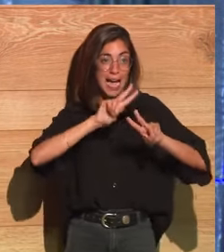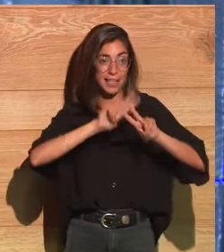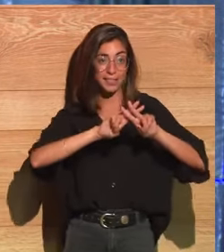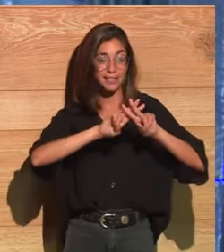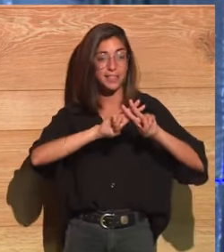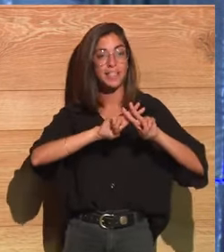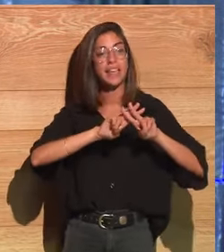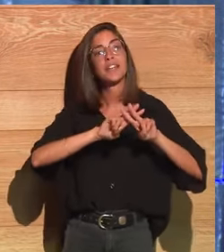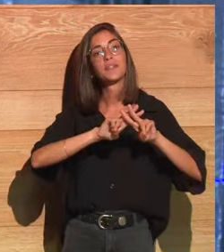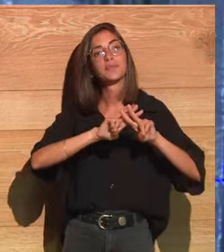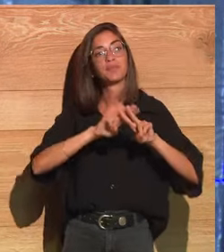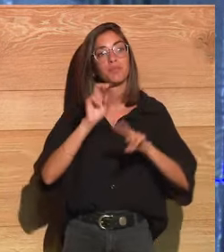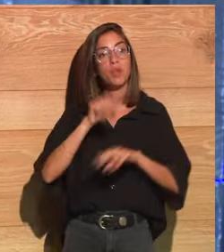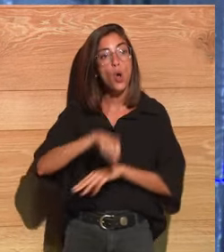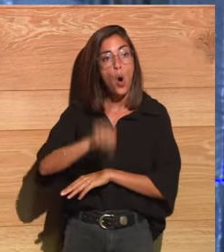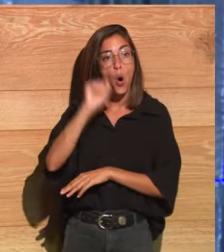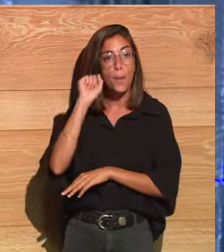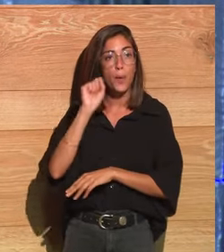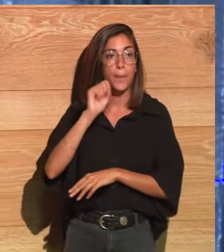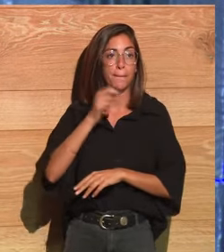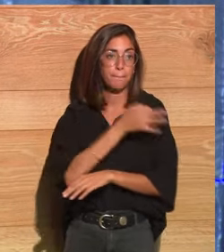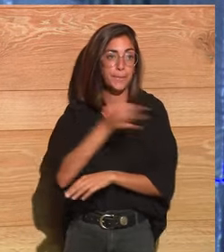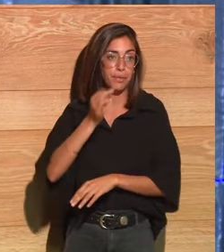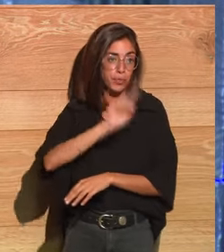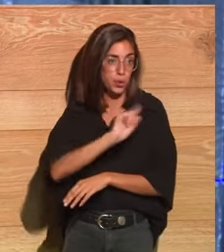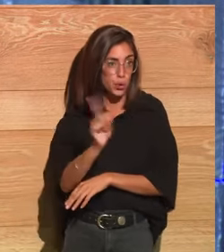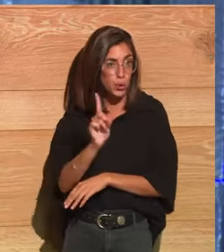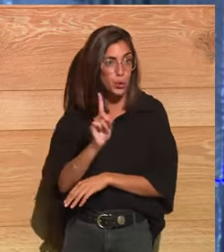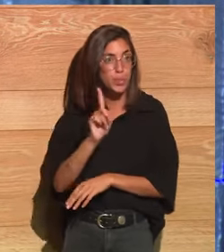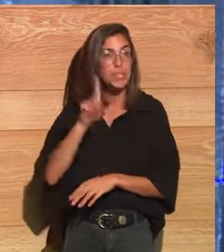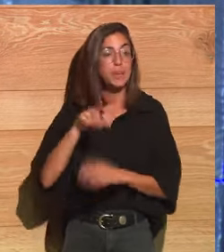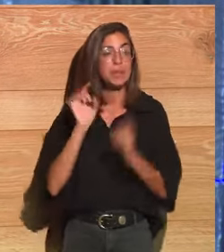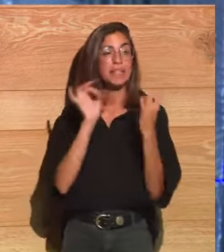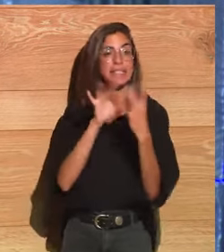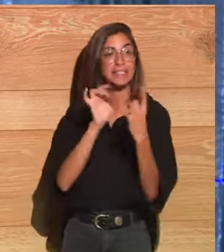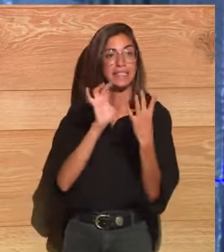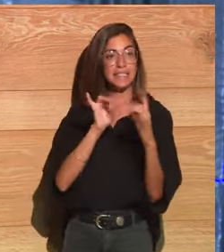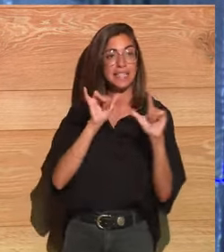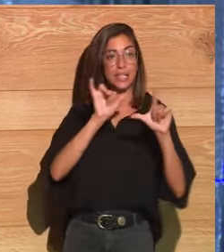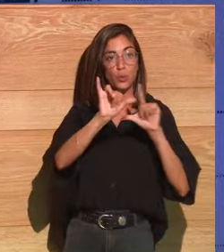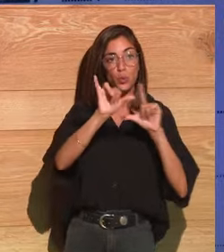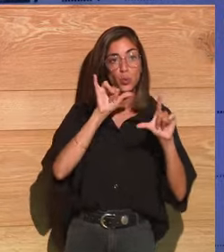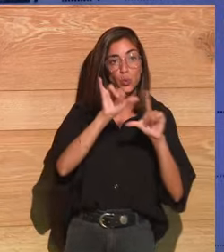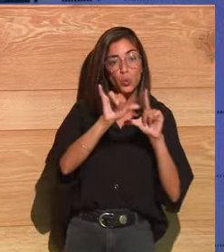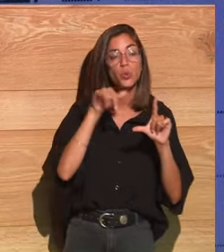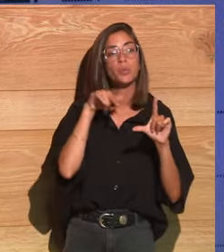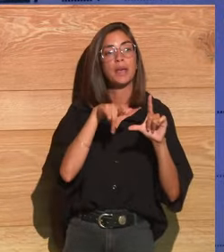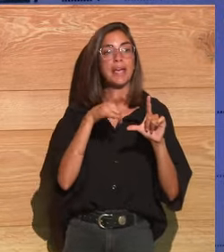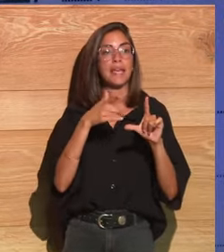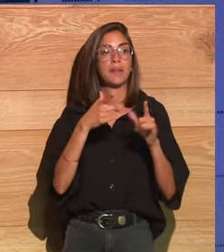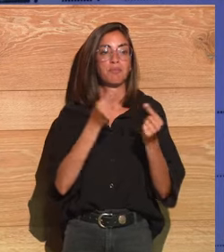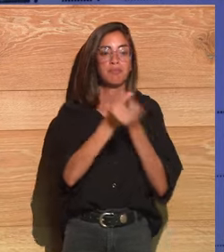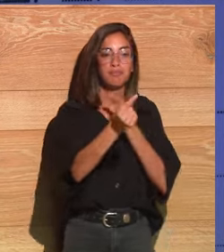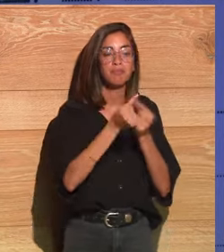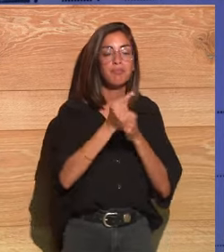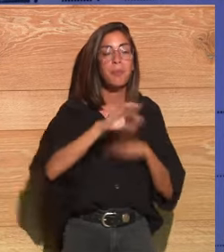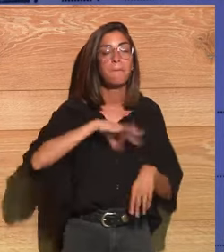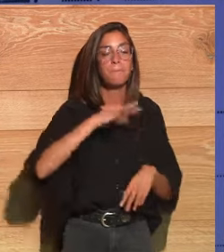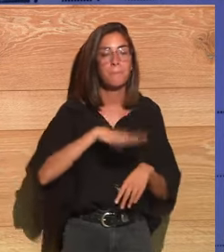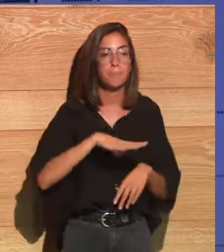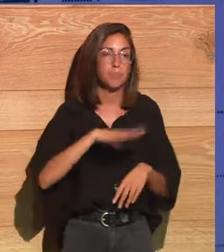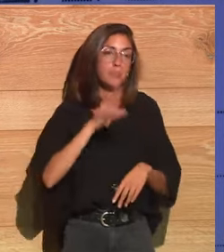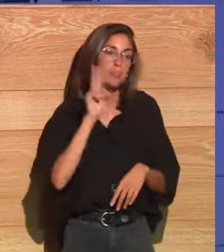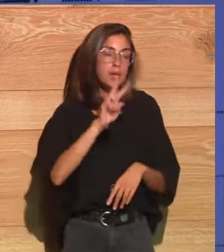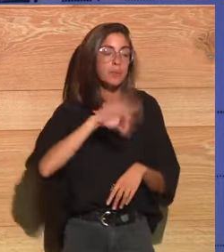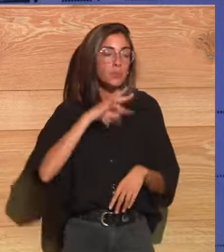un hashtag, que es Homo Imperfectus. Y en el chat de YouTube, donde esto se puede ver en streaming. Así que si las queréis ir